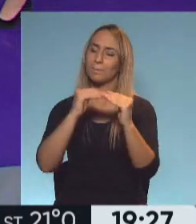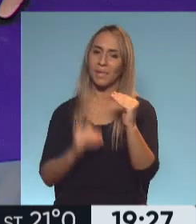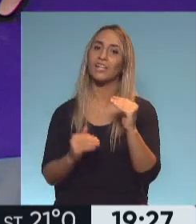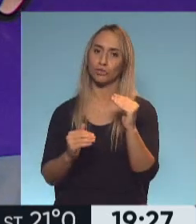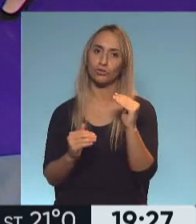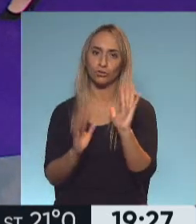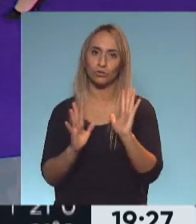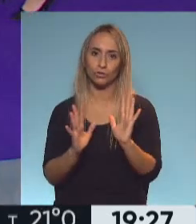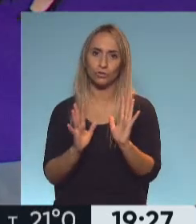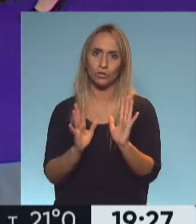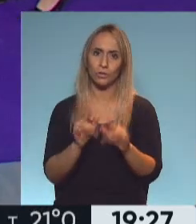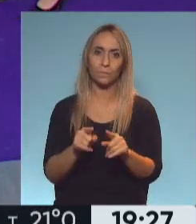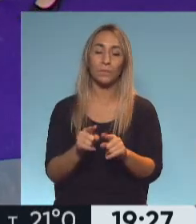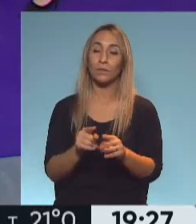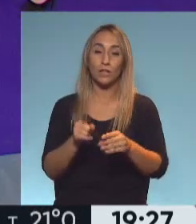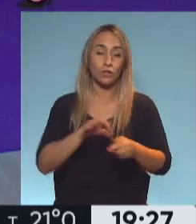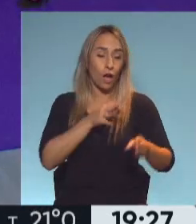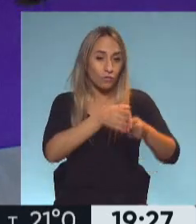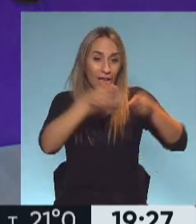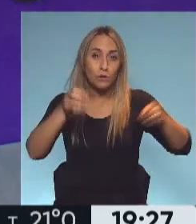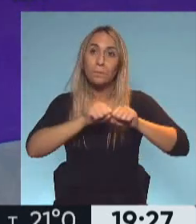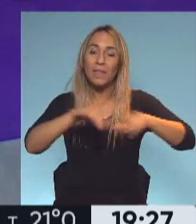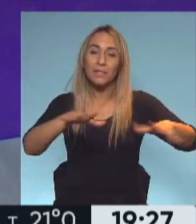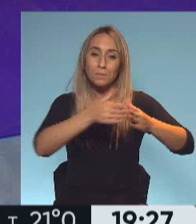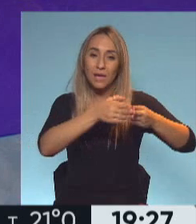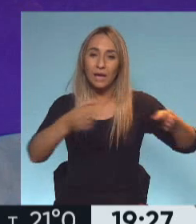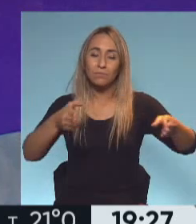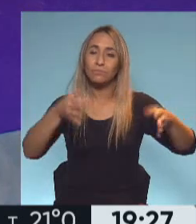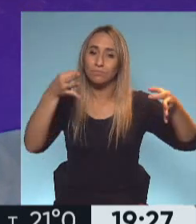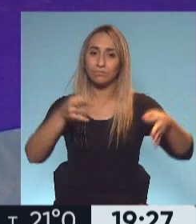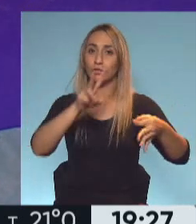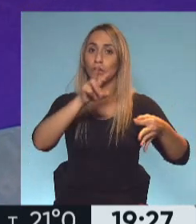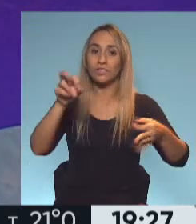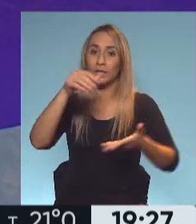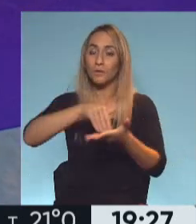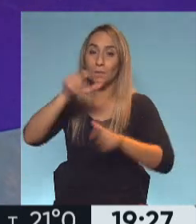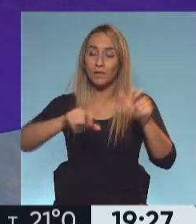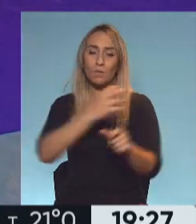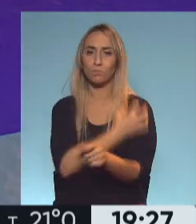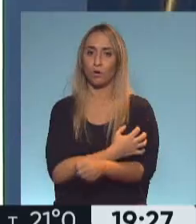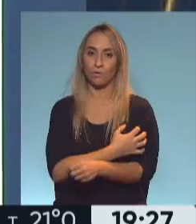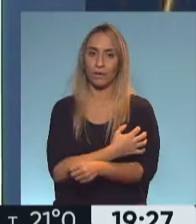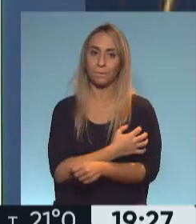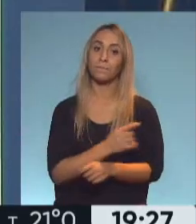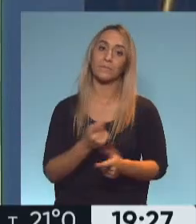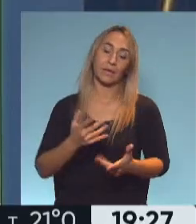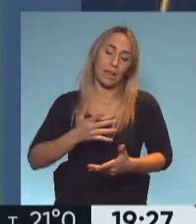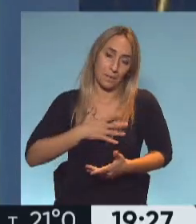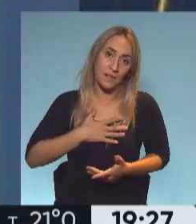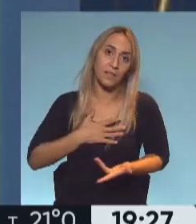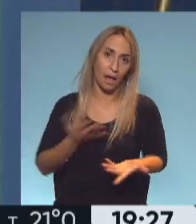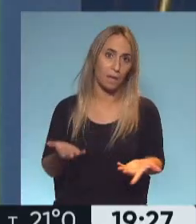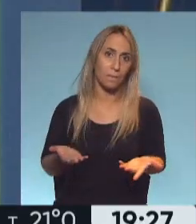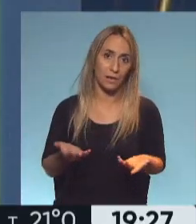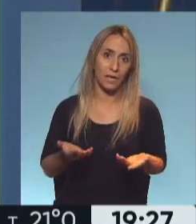haber atravesado todo un año de pandemia. La tercera parte, por debajo de nuestro país, que lamentablemente